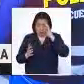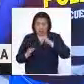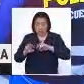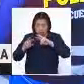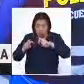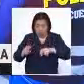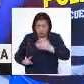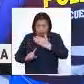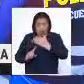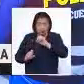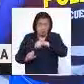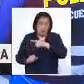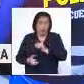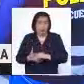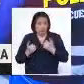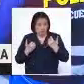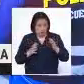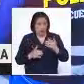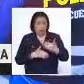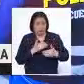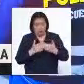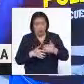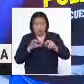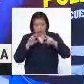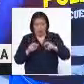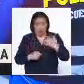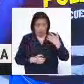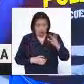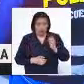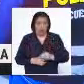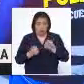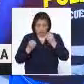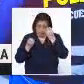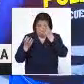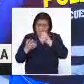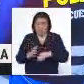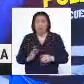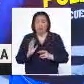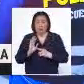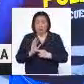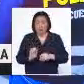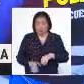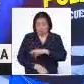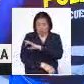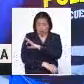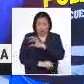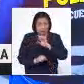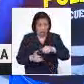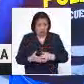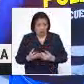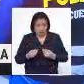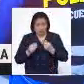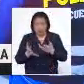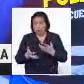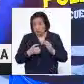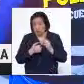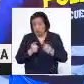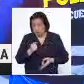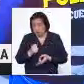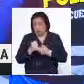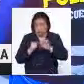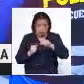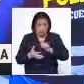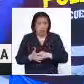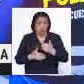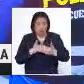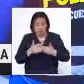iba a investigar, ¿no? Entonces ya estamos en el proceso investigatorio, ya se comunicó al representante del Ministerio Público y estamos dándole todas las garantías del caso en